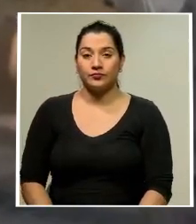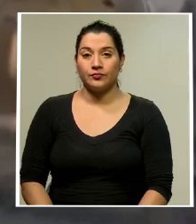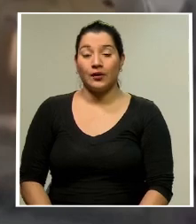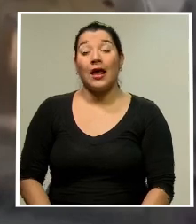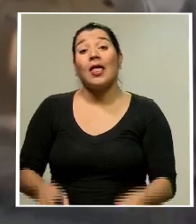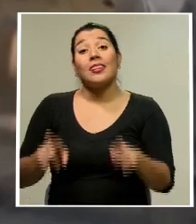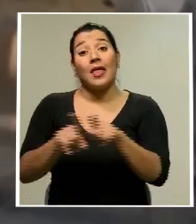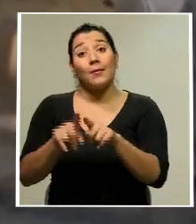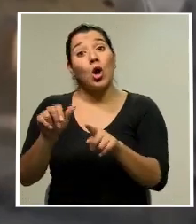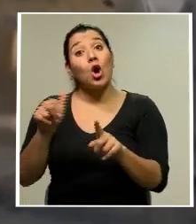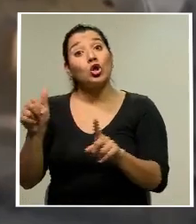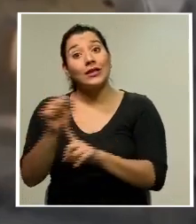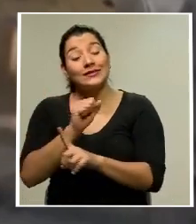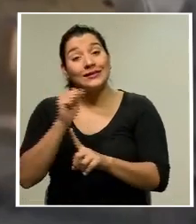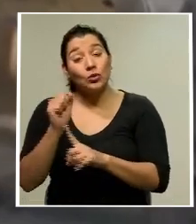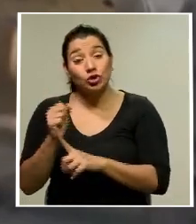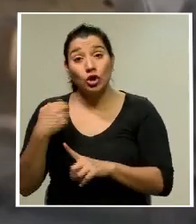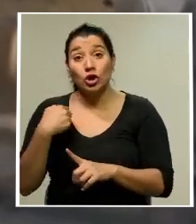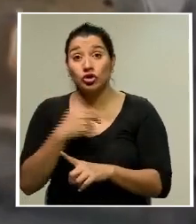Otras situaciones que hemos encontrado: